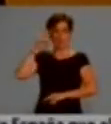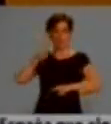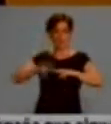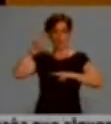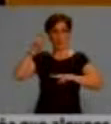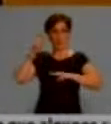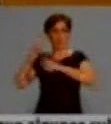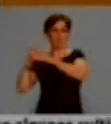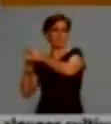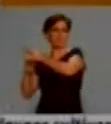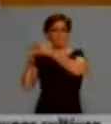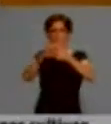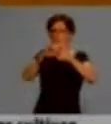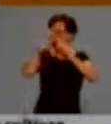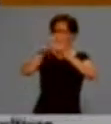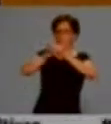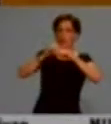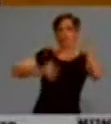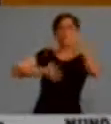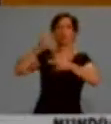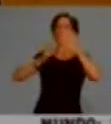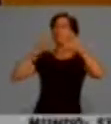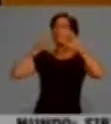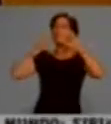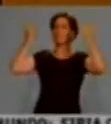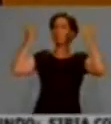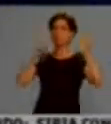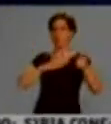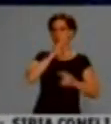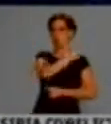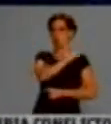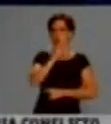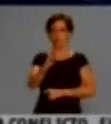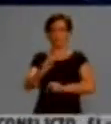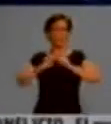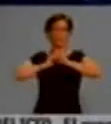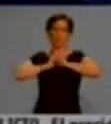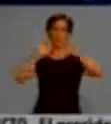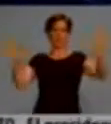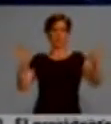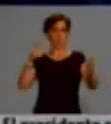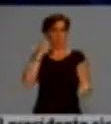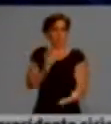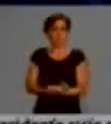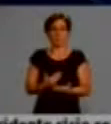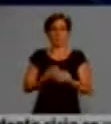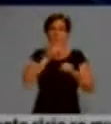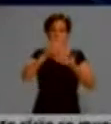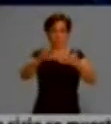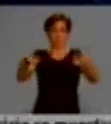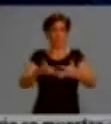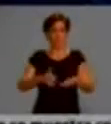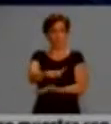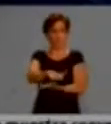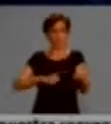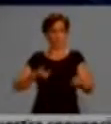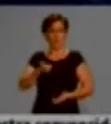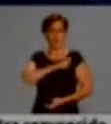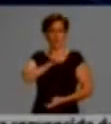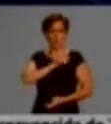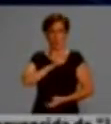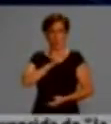con la contabilidad A del Partido Popular. Así lo demuestra un informe de la policía que se ha